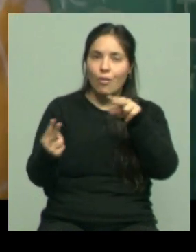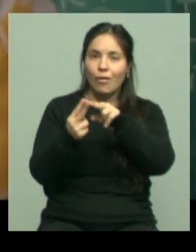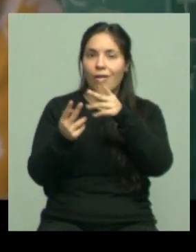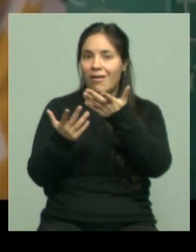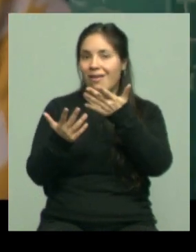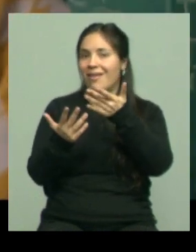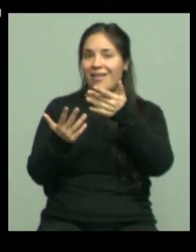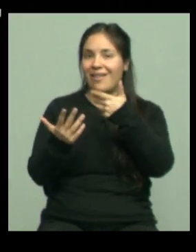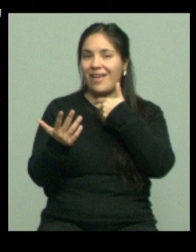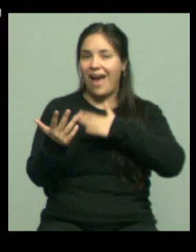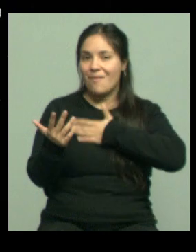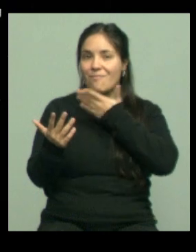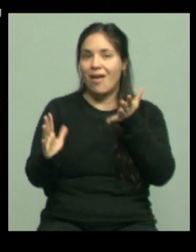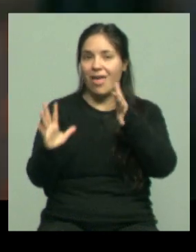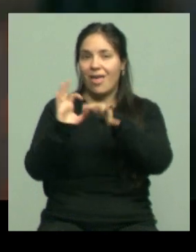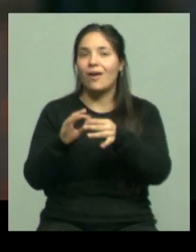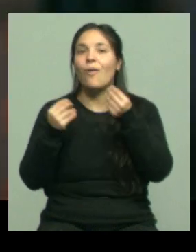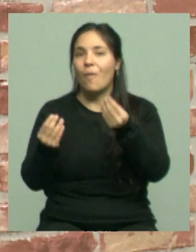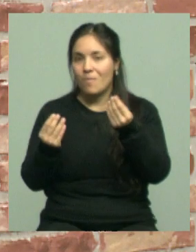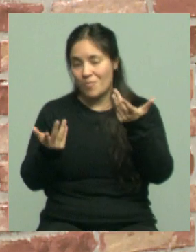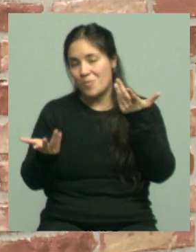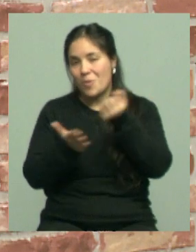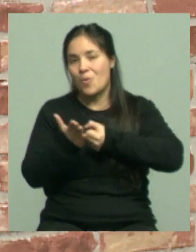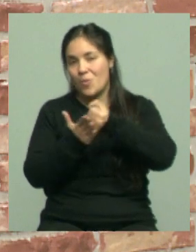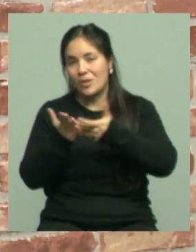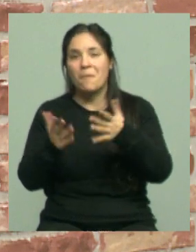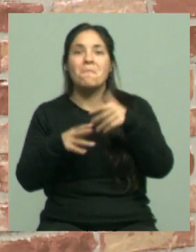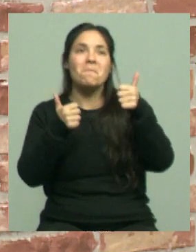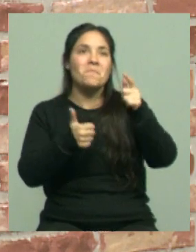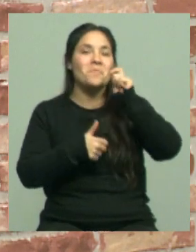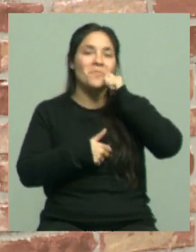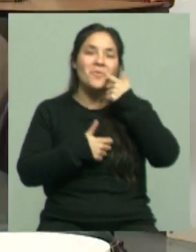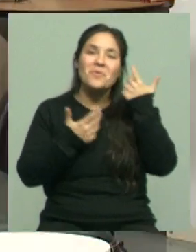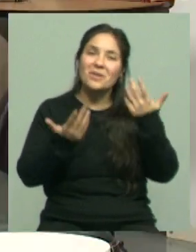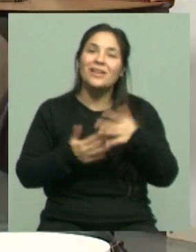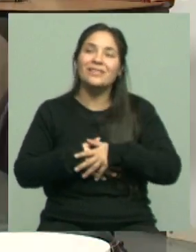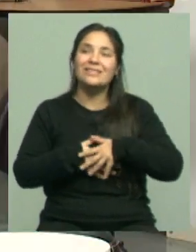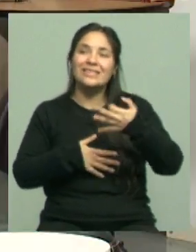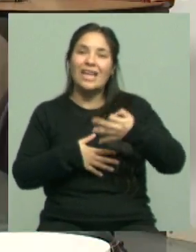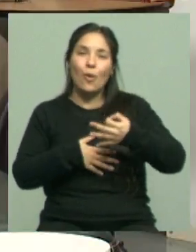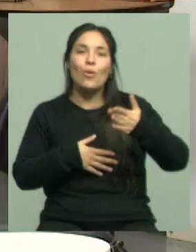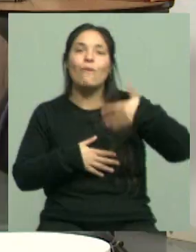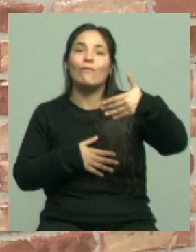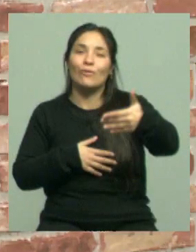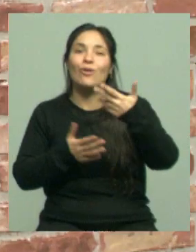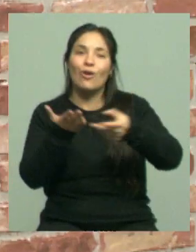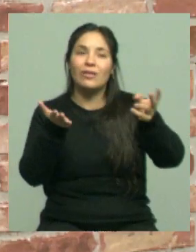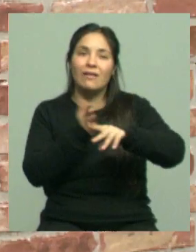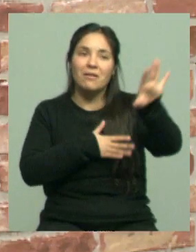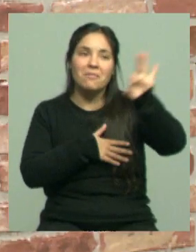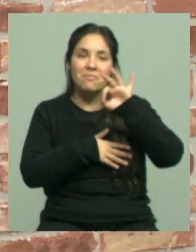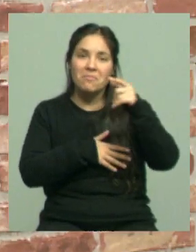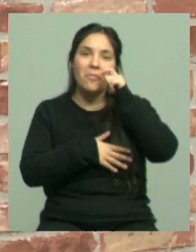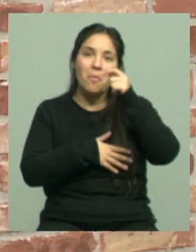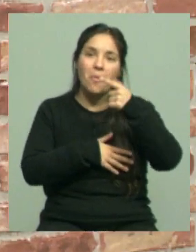atención de su interés amoroso. Me encantó, Celeste. Bueno, en cualquier momento te tenemos de vuelta. Me encantó la propuesta de hoy. Sumamente interesante, además